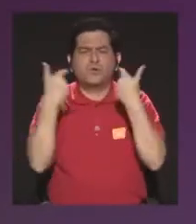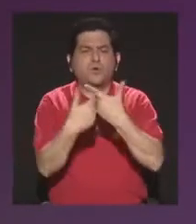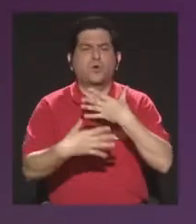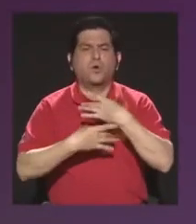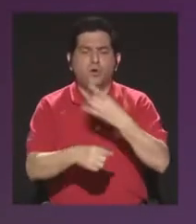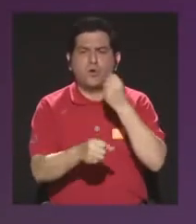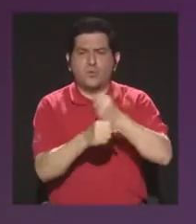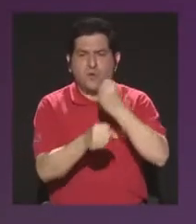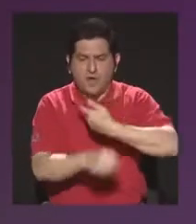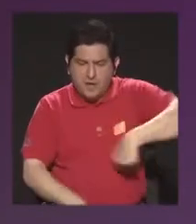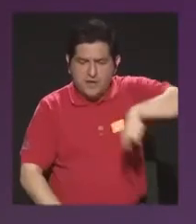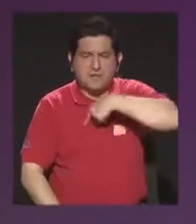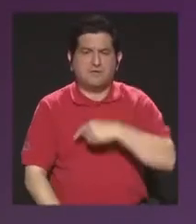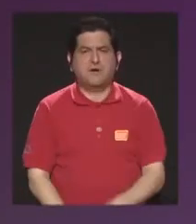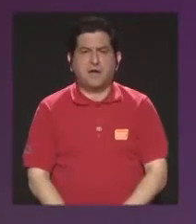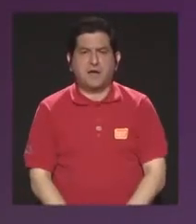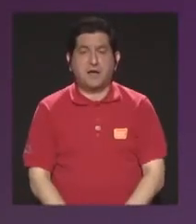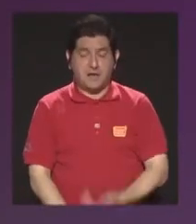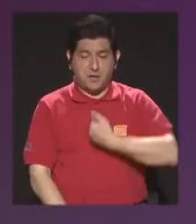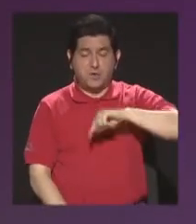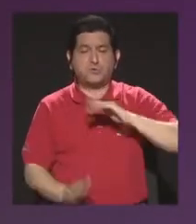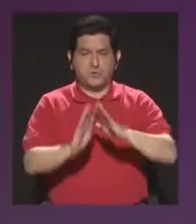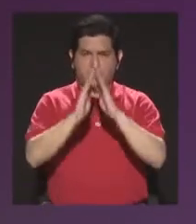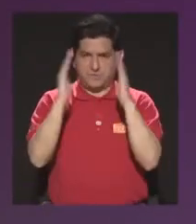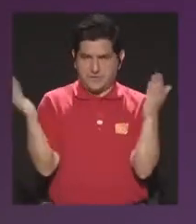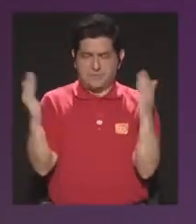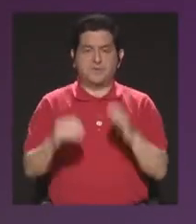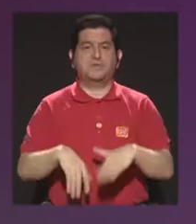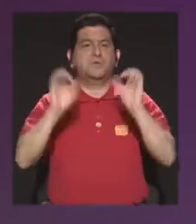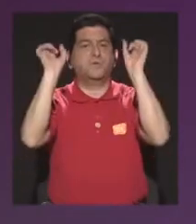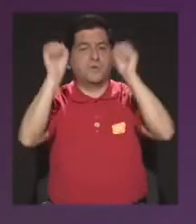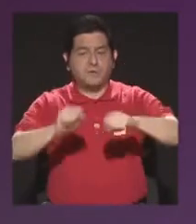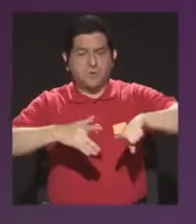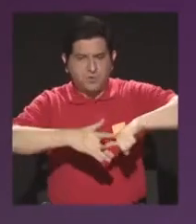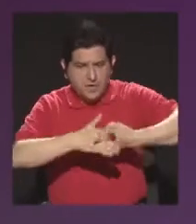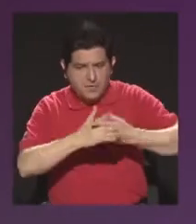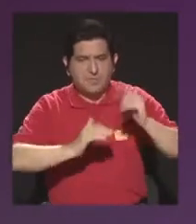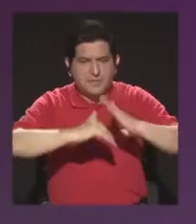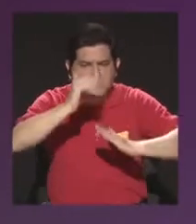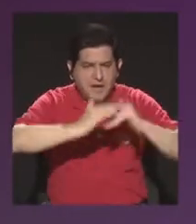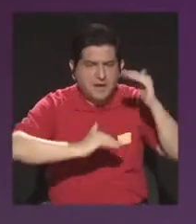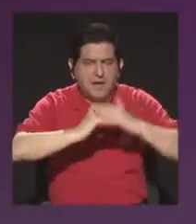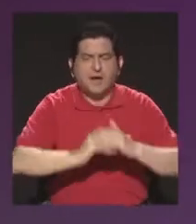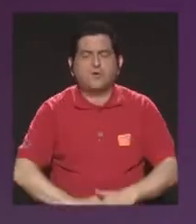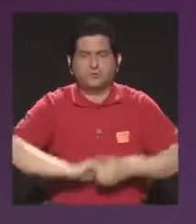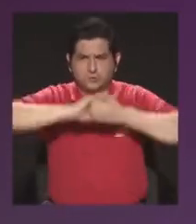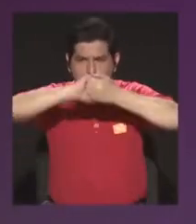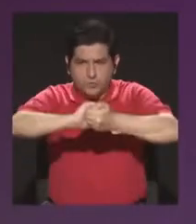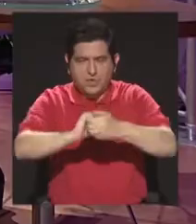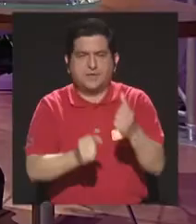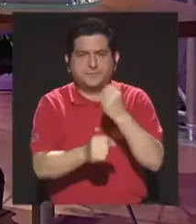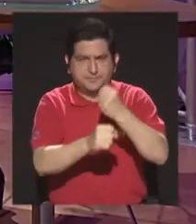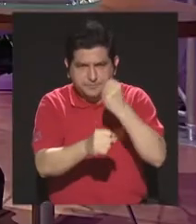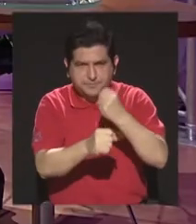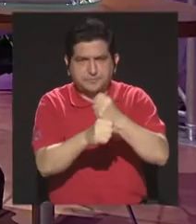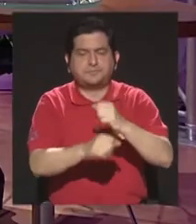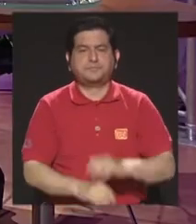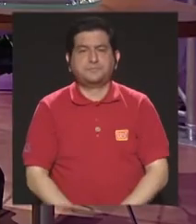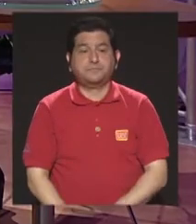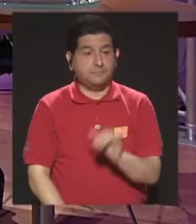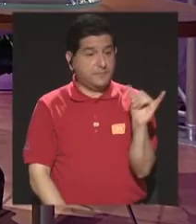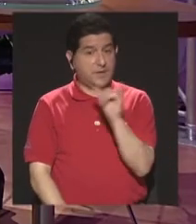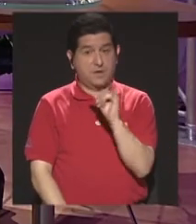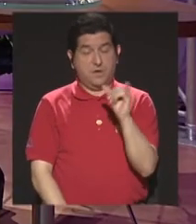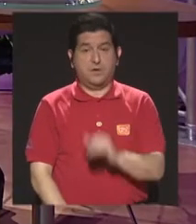en trabajar con nosotros, estamos muchísimo más que abiertos las puertas para que podamos empezar a construir alianzas y a trabajar poco a poco.